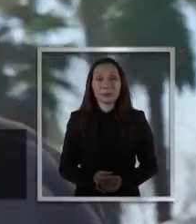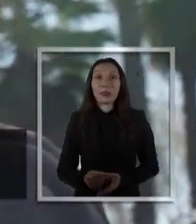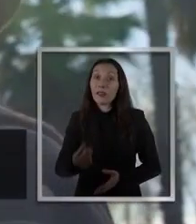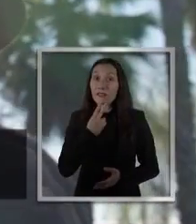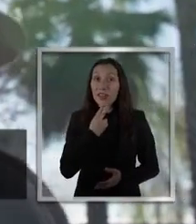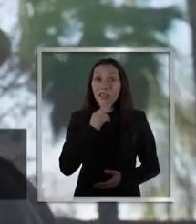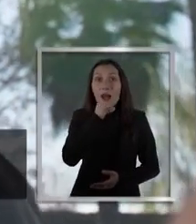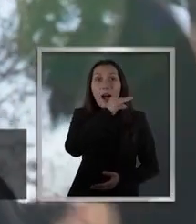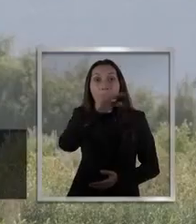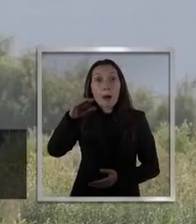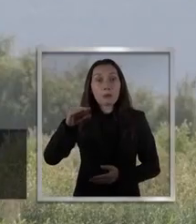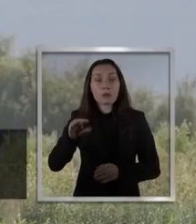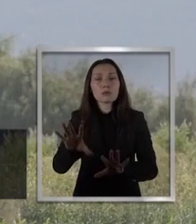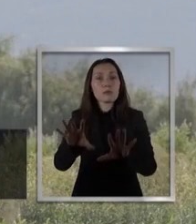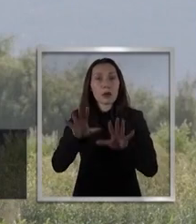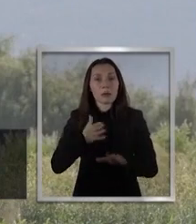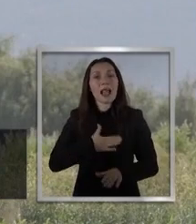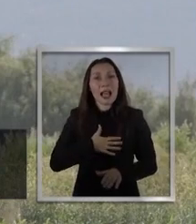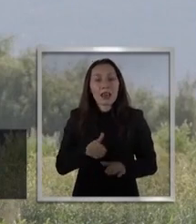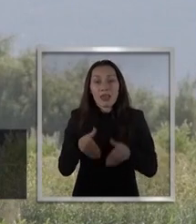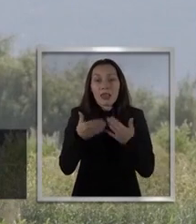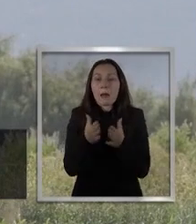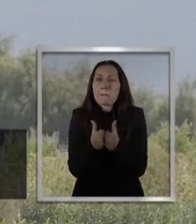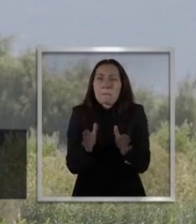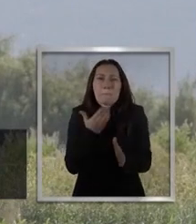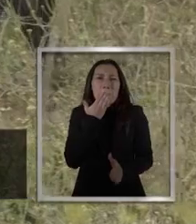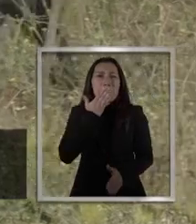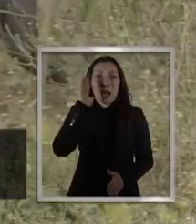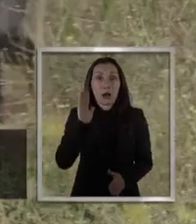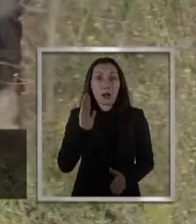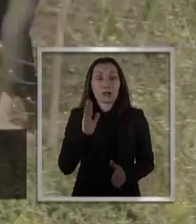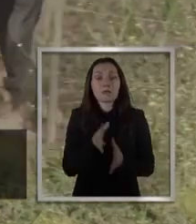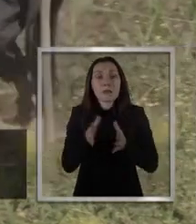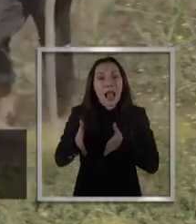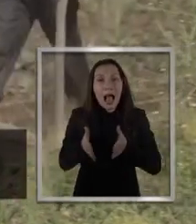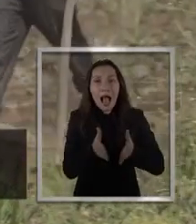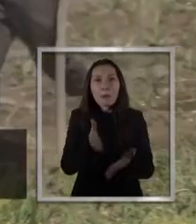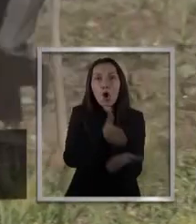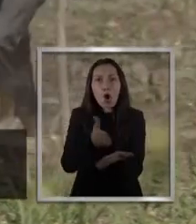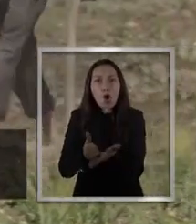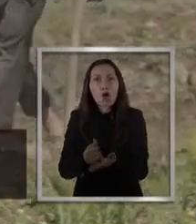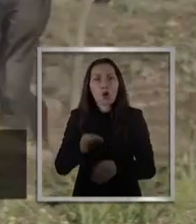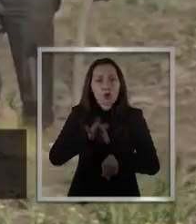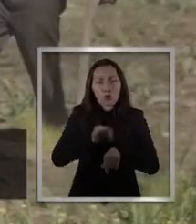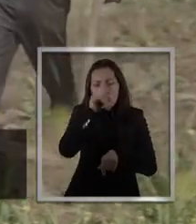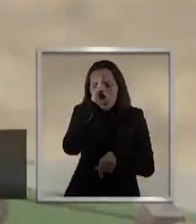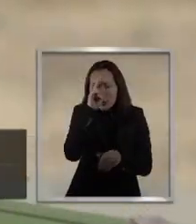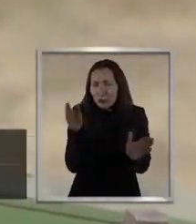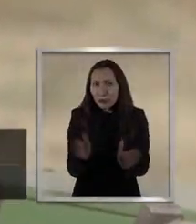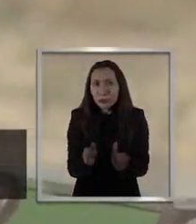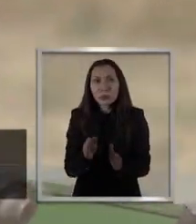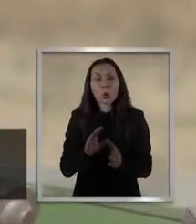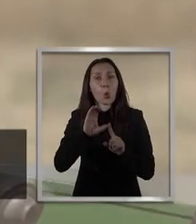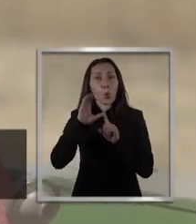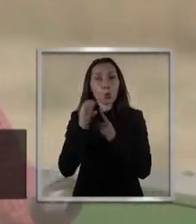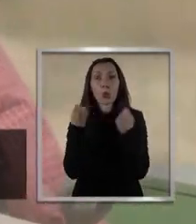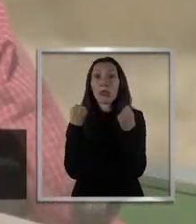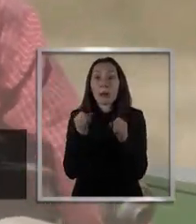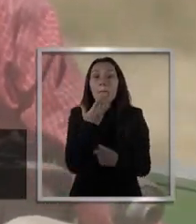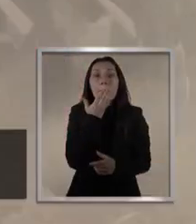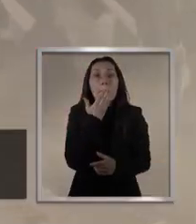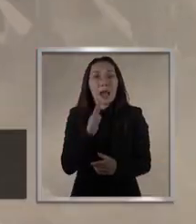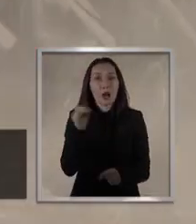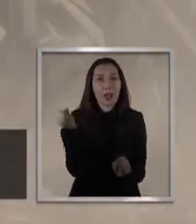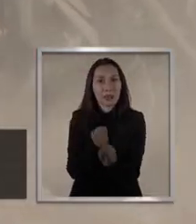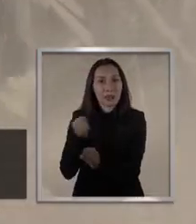La vida en el campo es maravillosa, pero queremos hacerla aún mejor. Con más caminos, escuelas, consultorios, deporte y cultura. Y mejores condiciones de trabajo